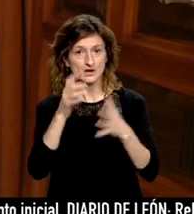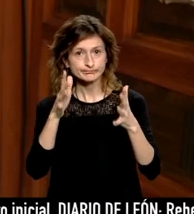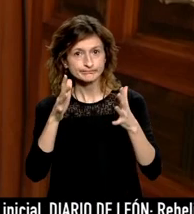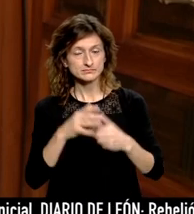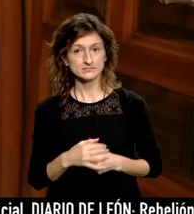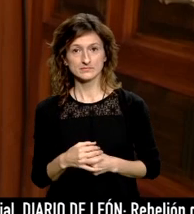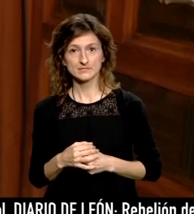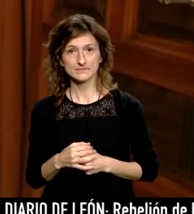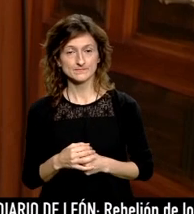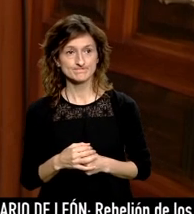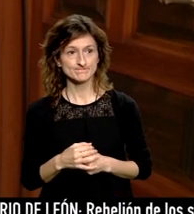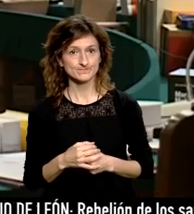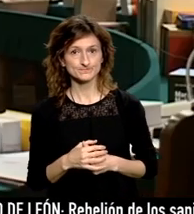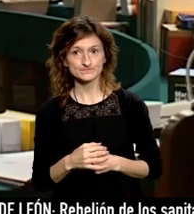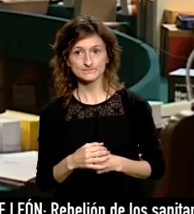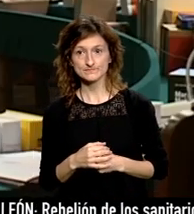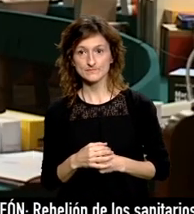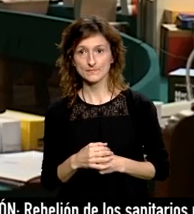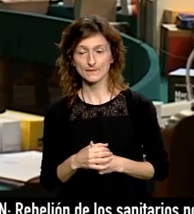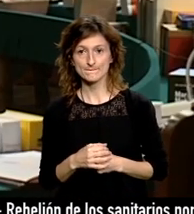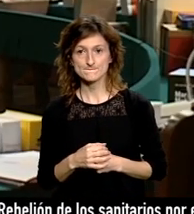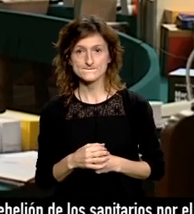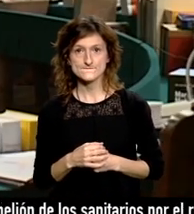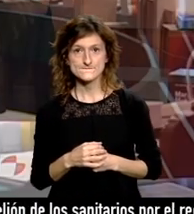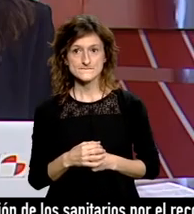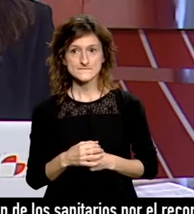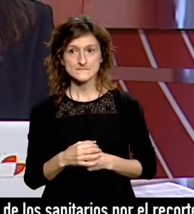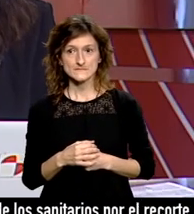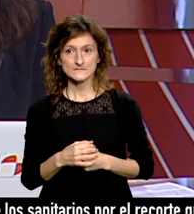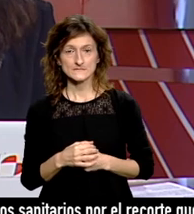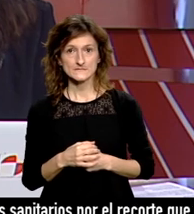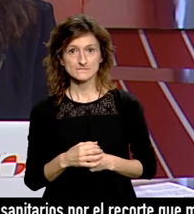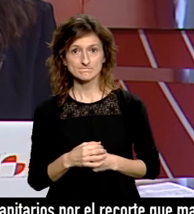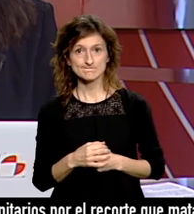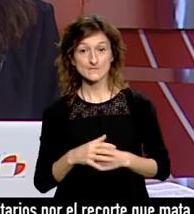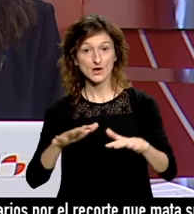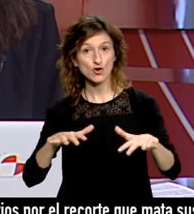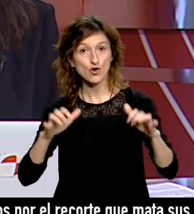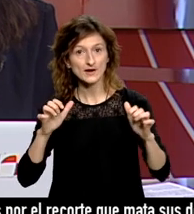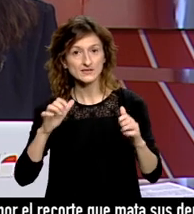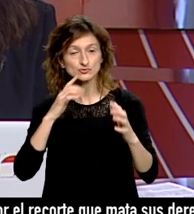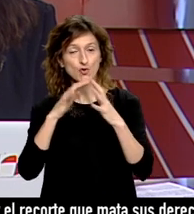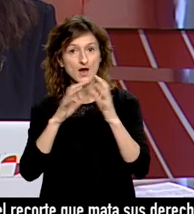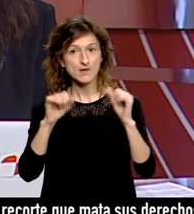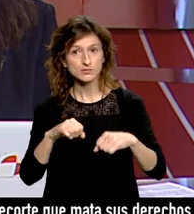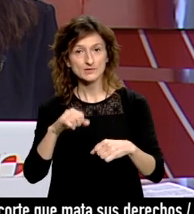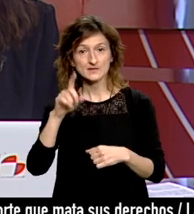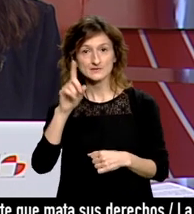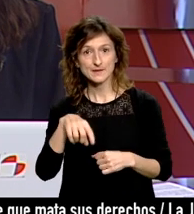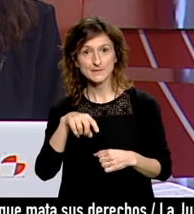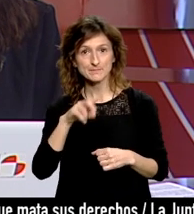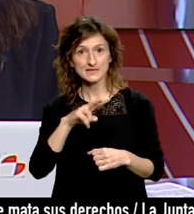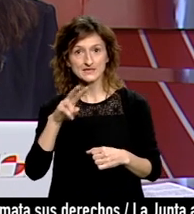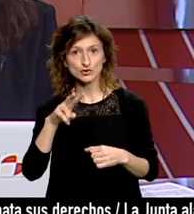asesoramiento si fuera necesario. Y el Congreso de los Diputados ha aprobado también